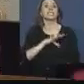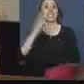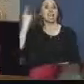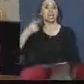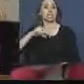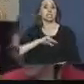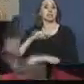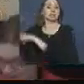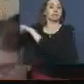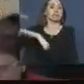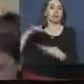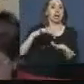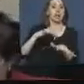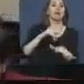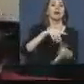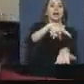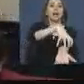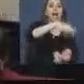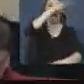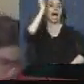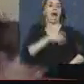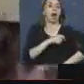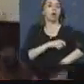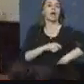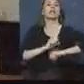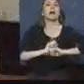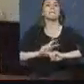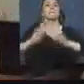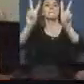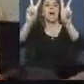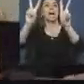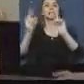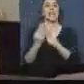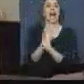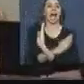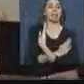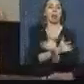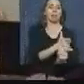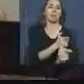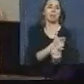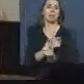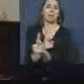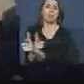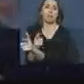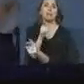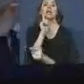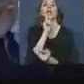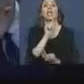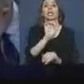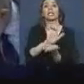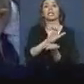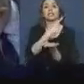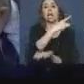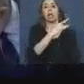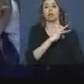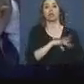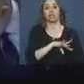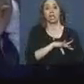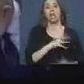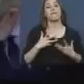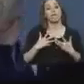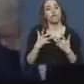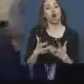Araucanía, utilizando este eufemismo para esconder aquel proceso violento llevado a cabo por el Estado de Chile.